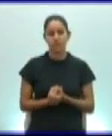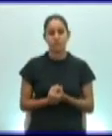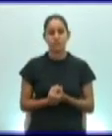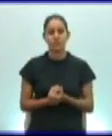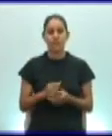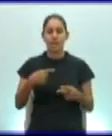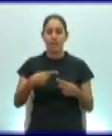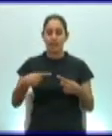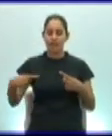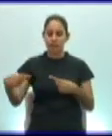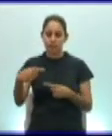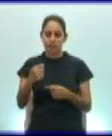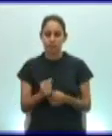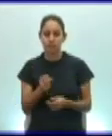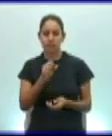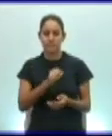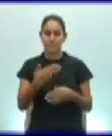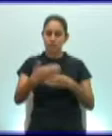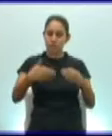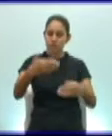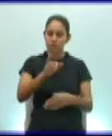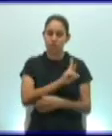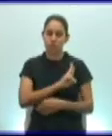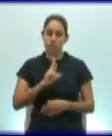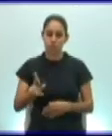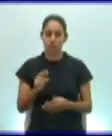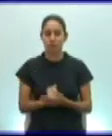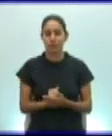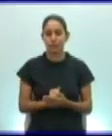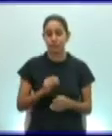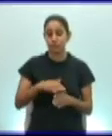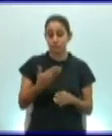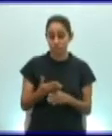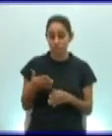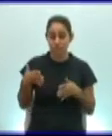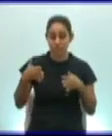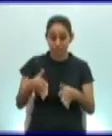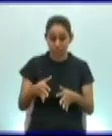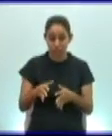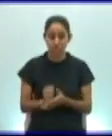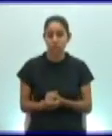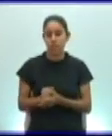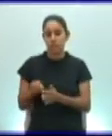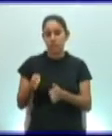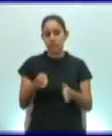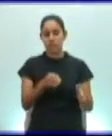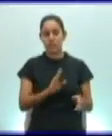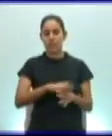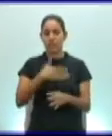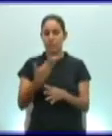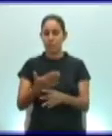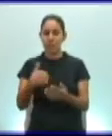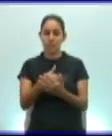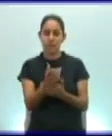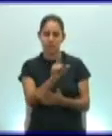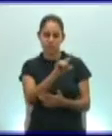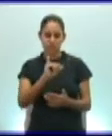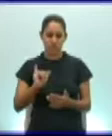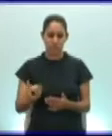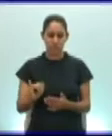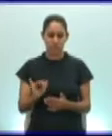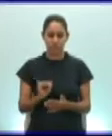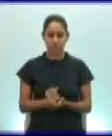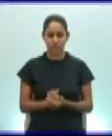por el proceso revolucionario. Viene la invasión el día 17 y bueno, todo el apoyo popular a este hecho